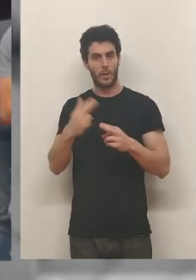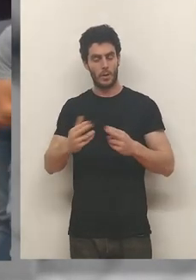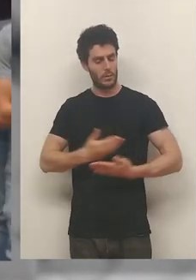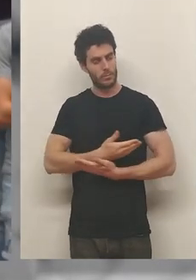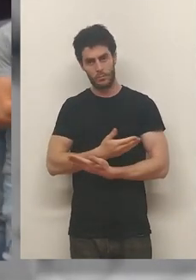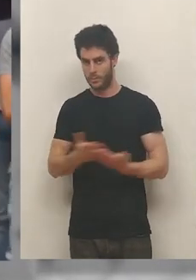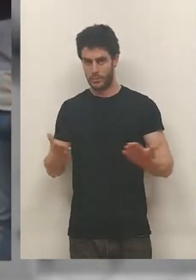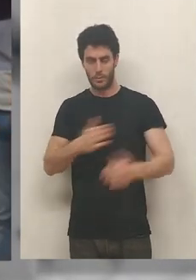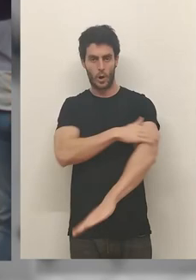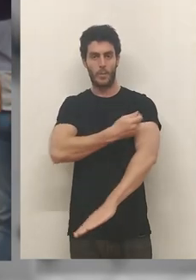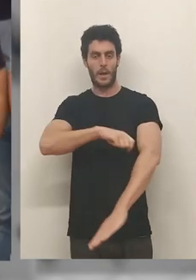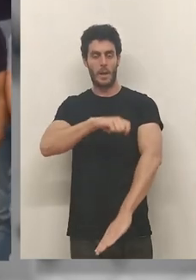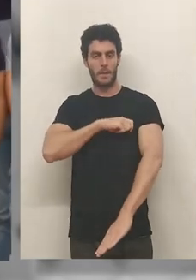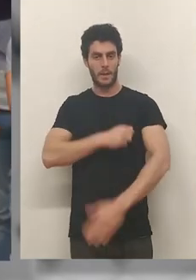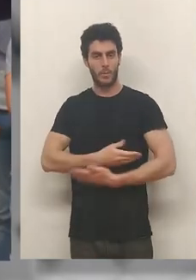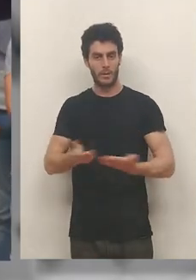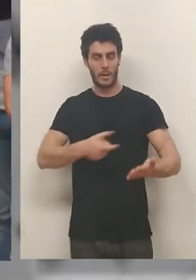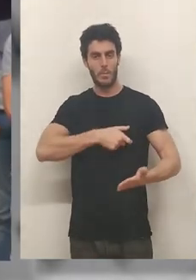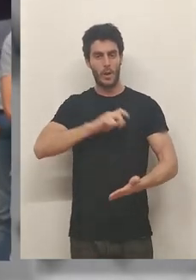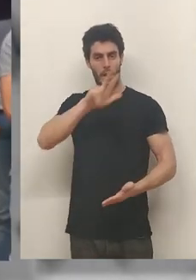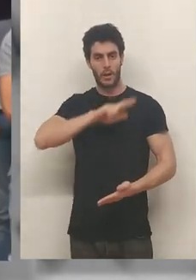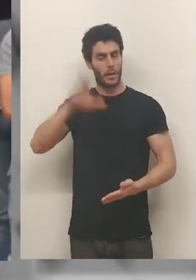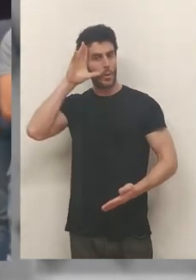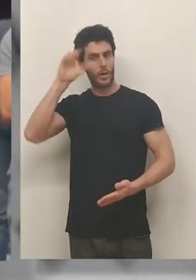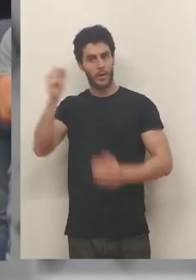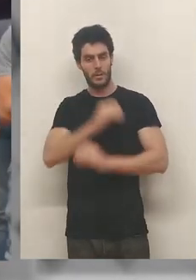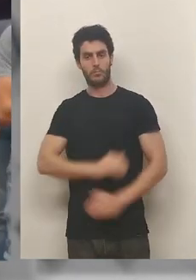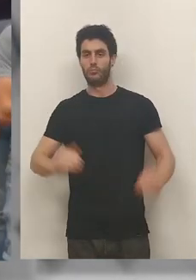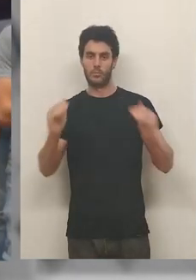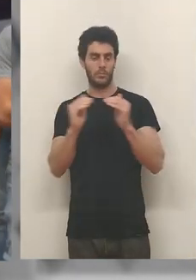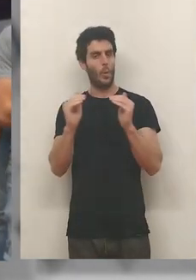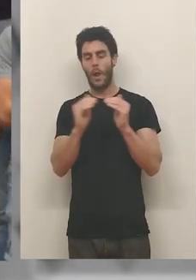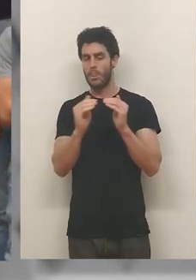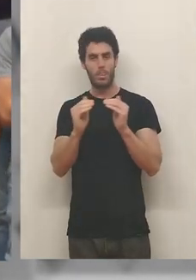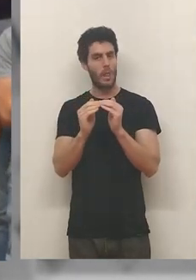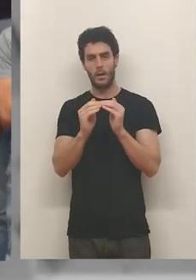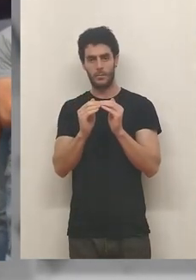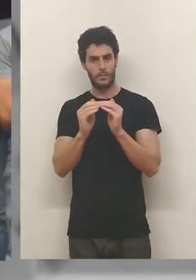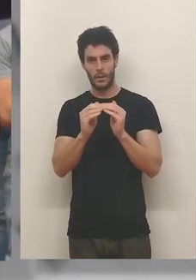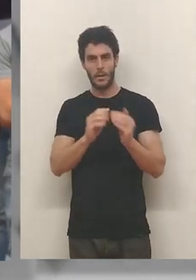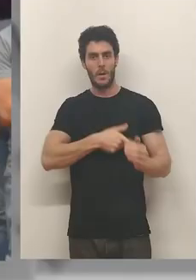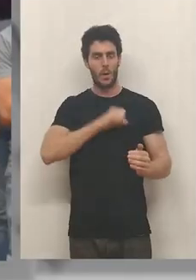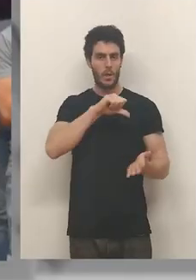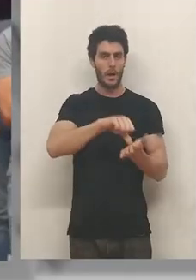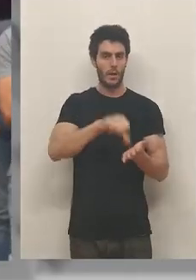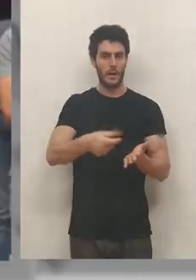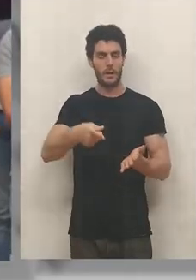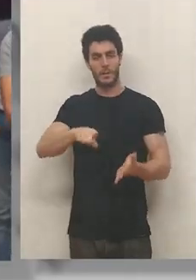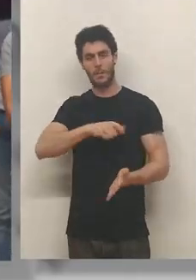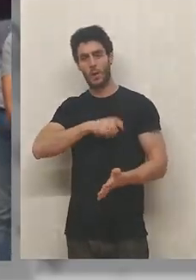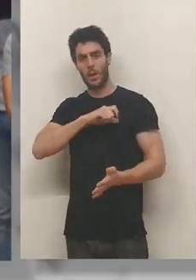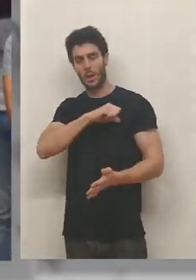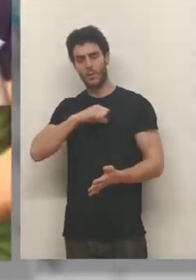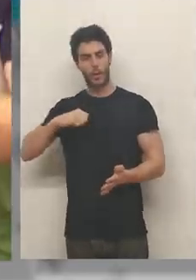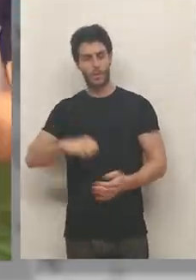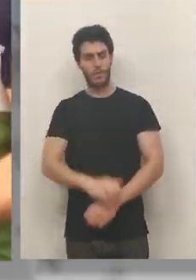los partidos políticos que aceran a gobernar España, de que el policía nacional y guardias civiles seamos tratados en igual condición que el policía locales